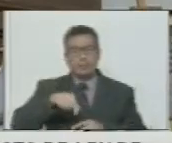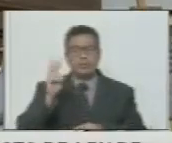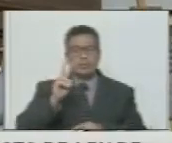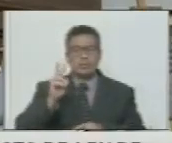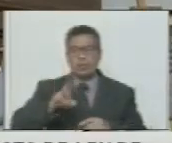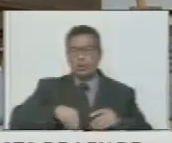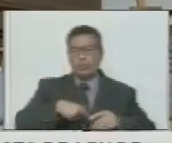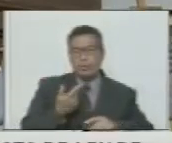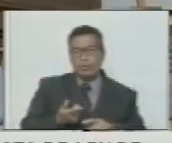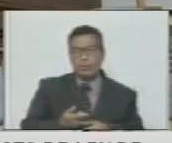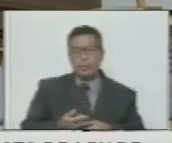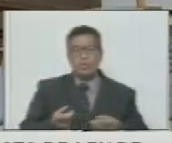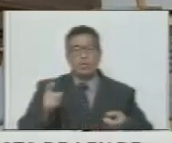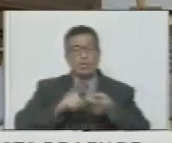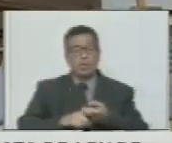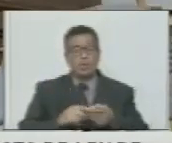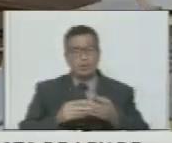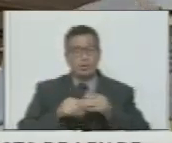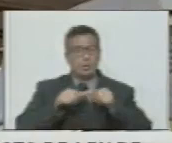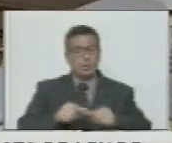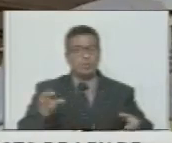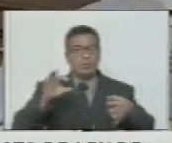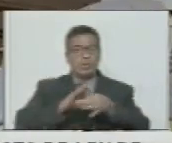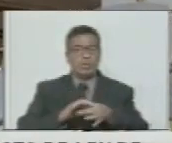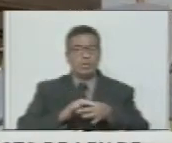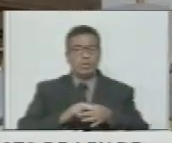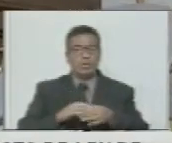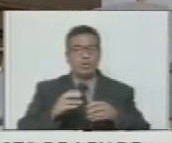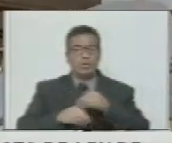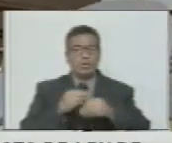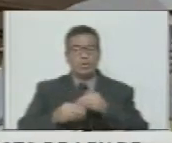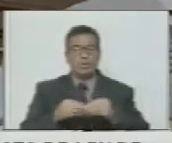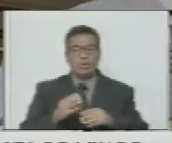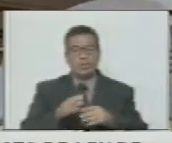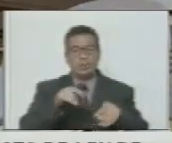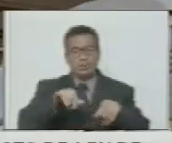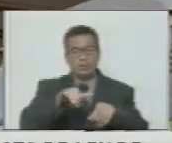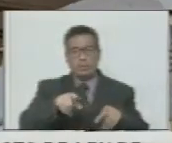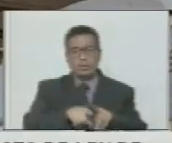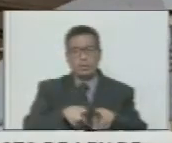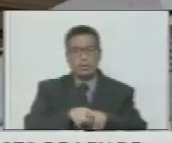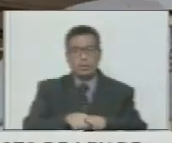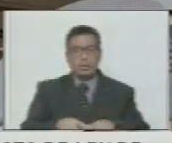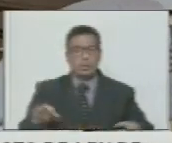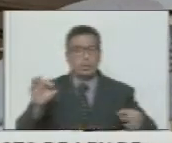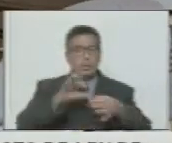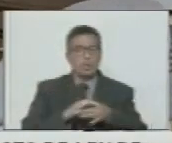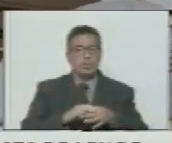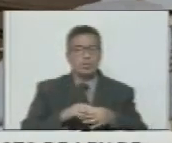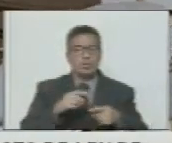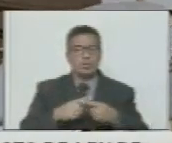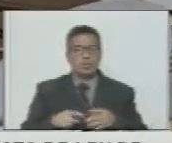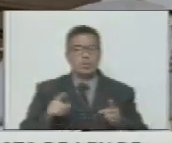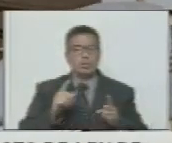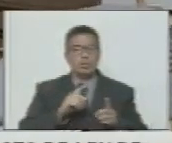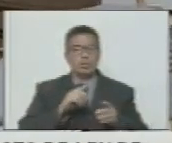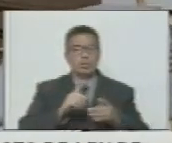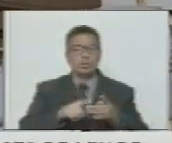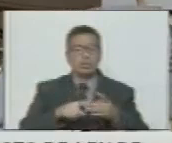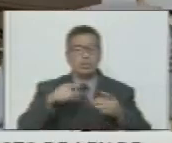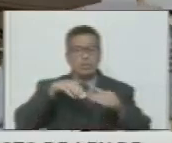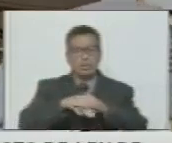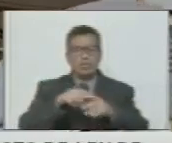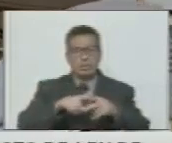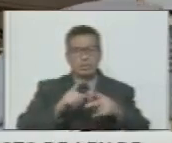el país y no podrán ser cónyuges o mantener uniones estables de hecho entre sí, o estar vinculados por